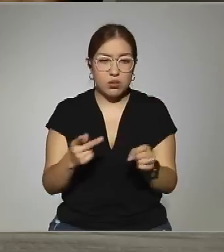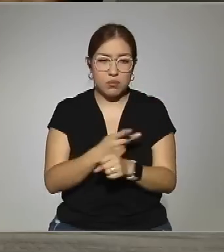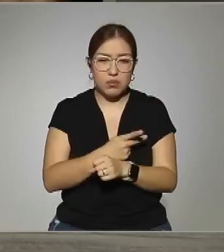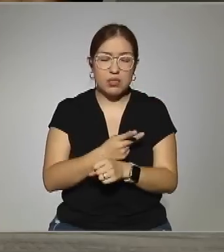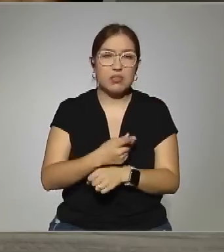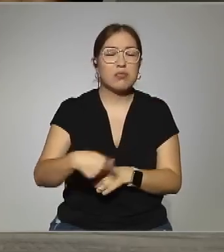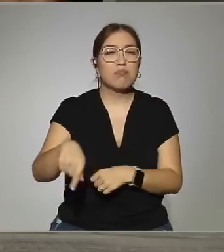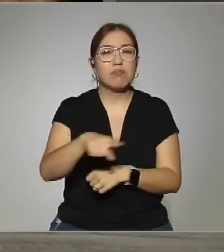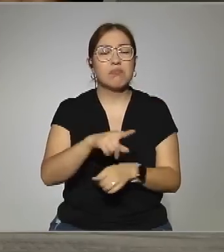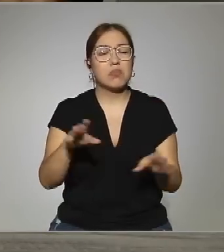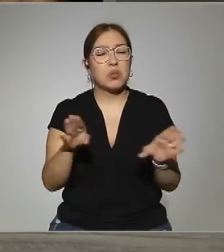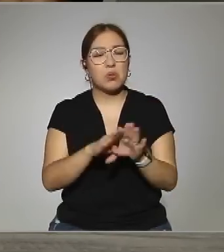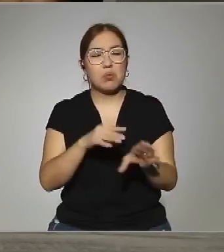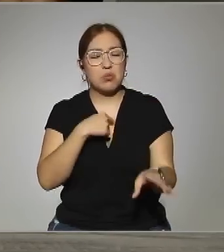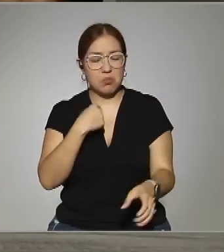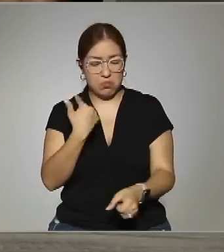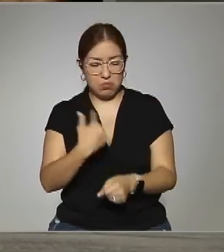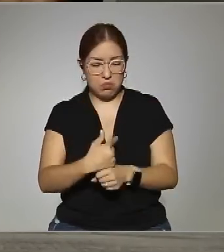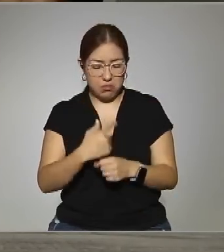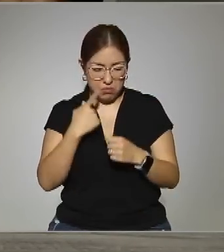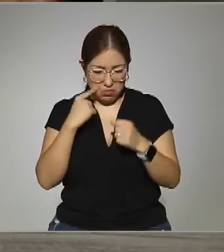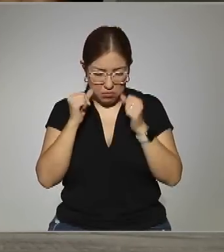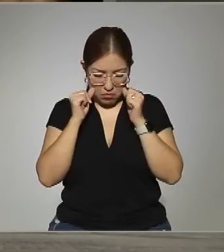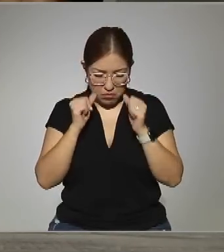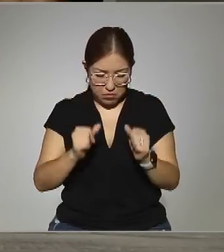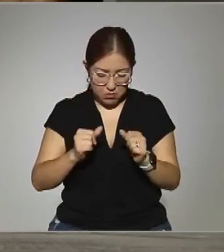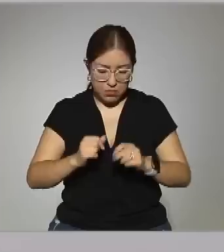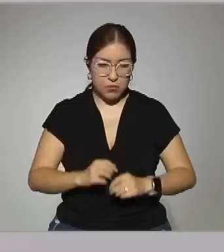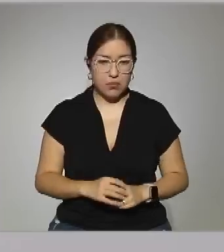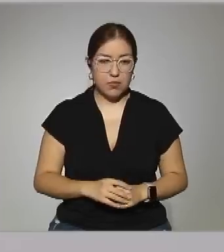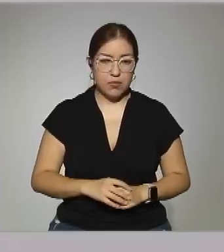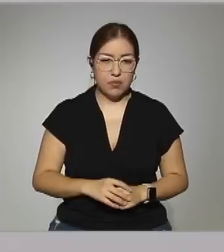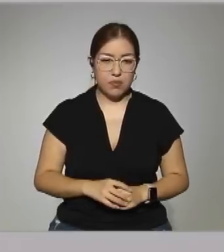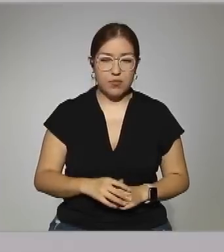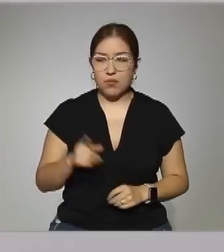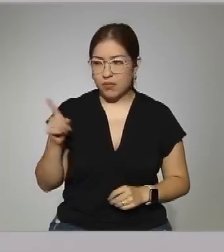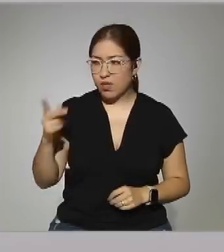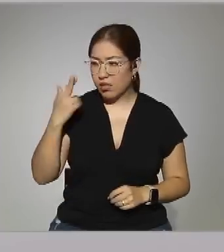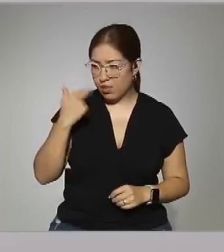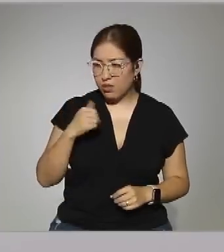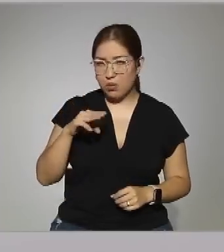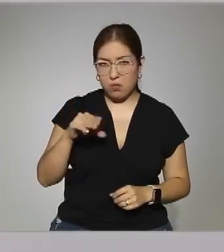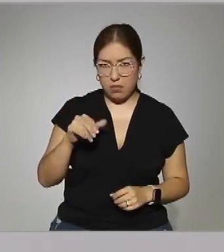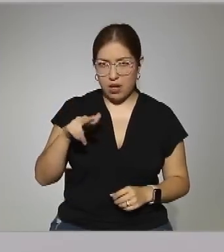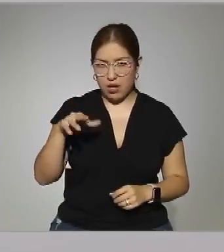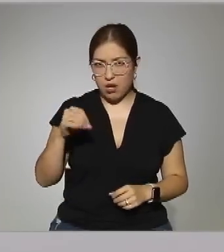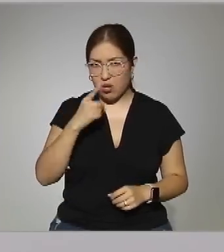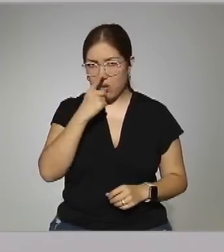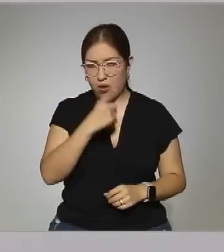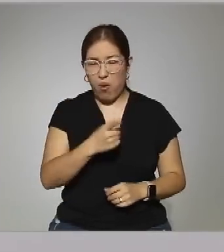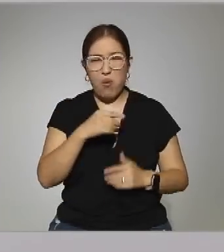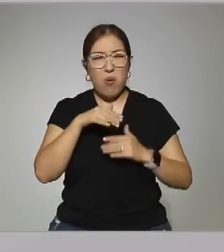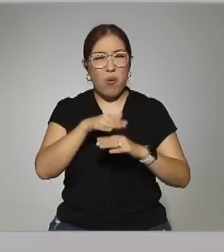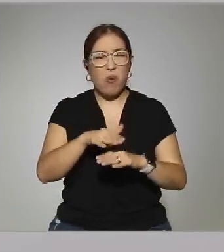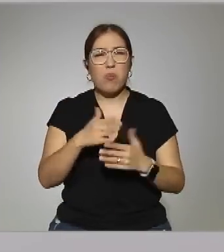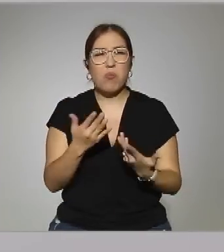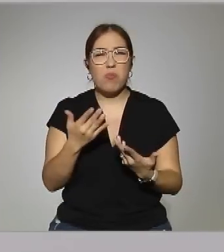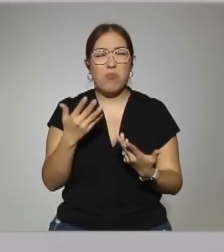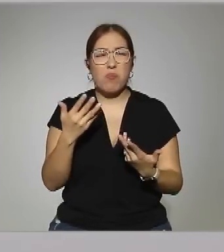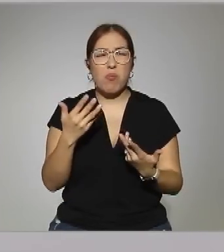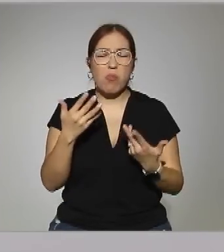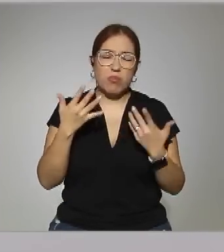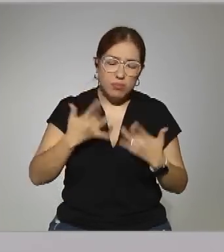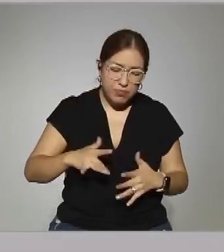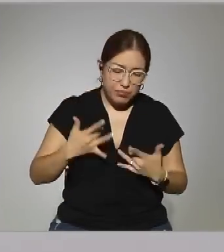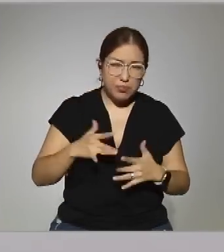gente? ¿Cómo me puedo dar cuenta? Bueno, me parece que Marco dijo algo clave que tiene que ver con el dolor y el malestar, ¿no? O sea, es